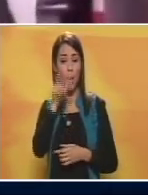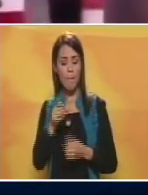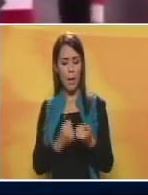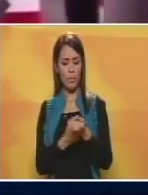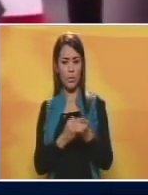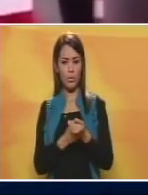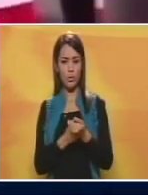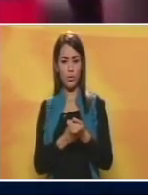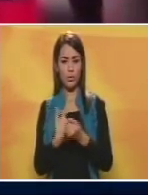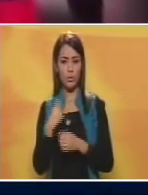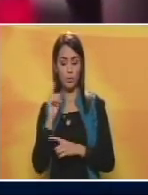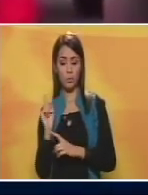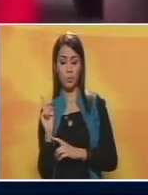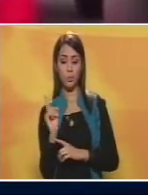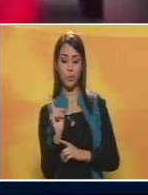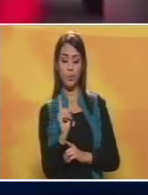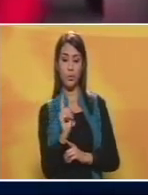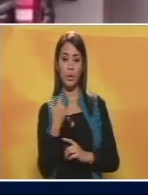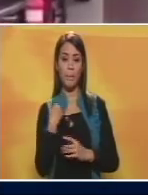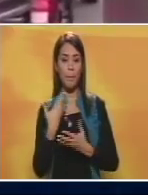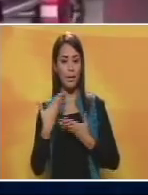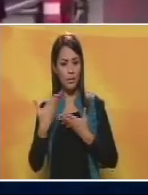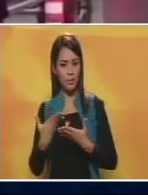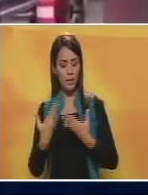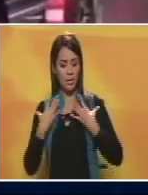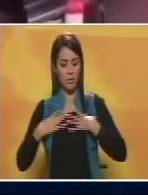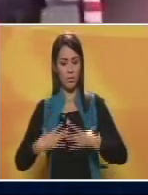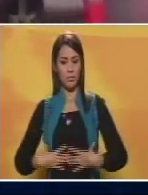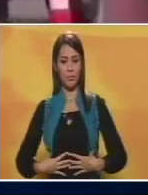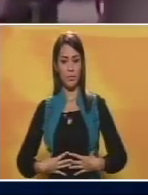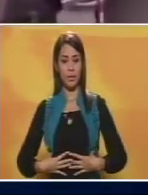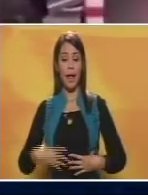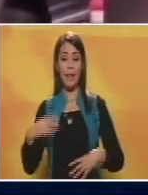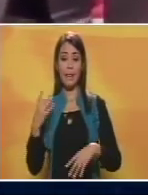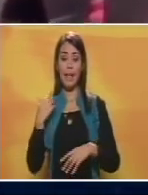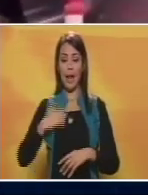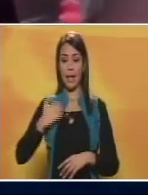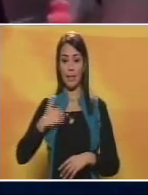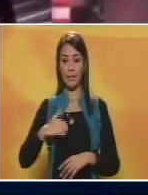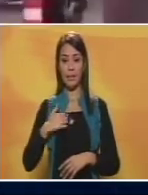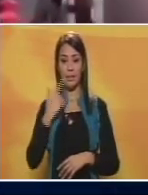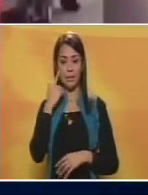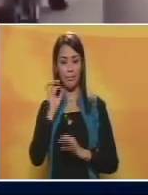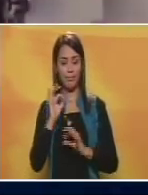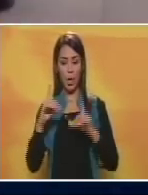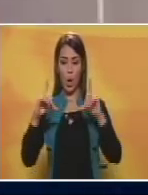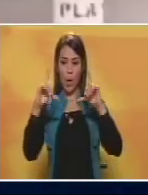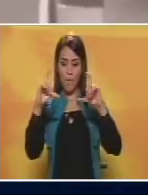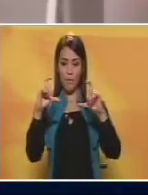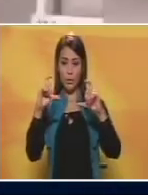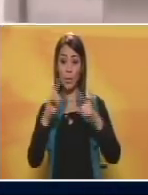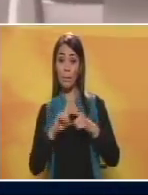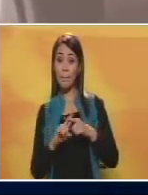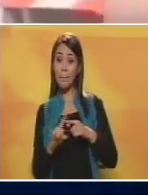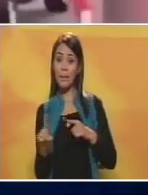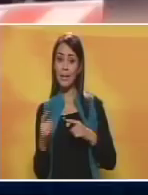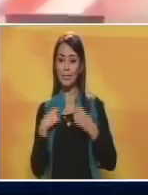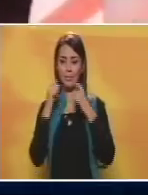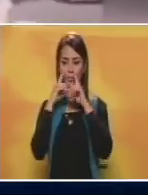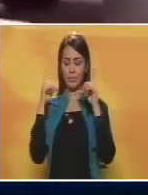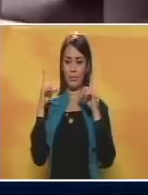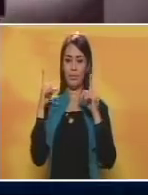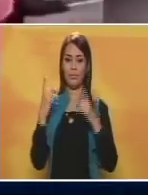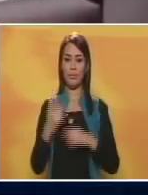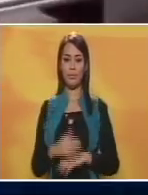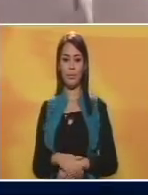Mauro Leonel se le acercó a Justin para regalarle una camiseta de la selección de Argentina e intentó sacarse una fotografía, pero para sorpresa de él